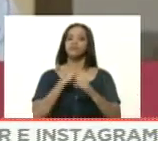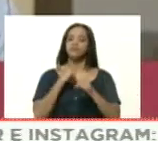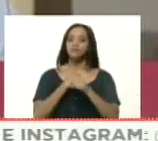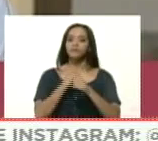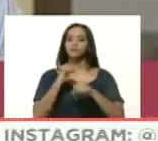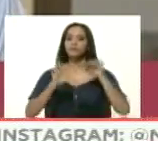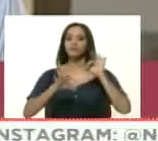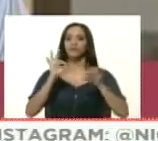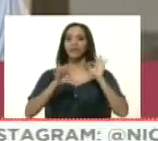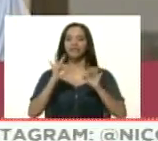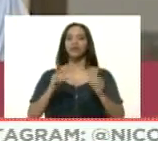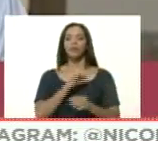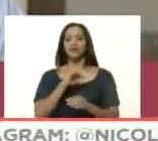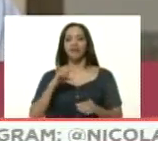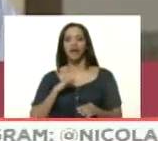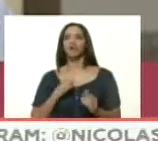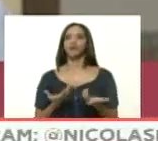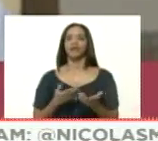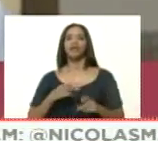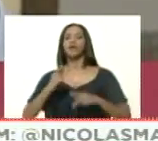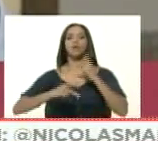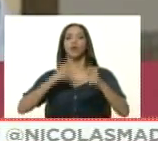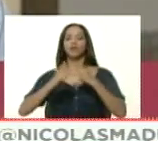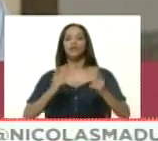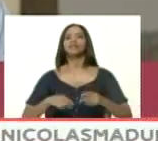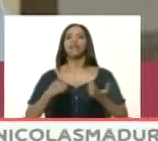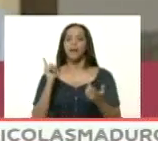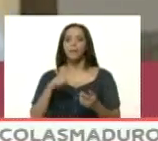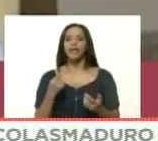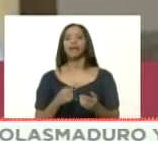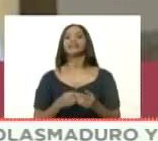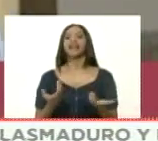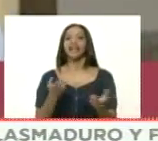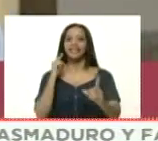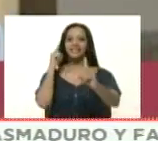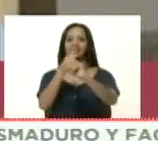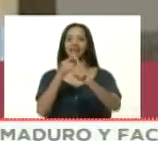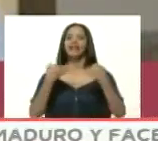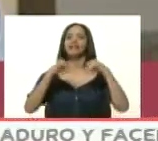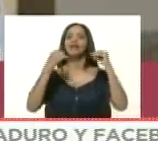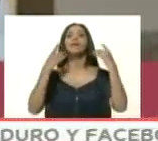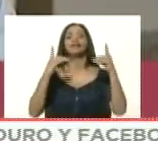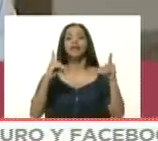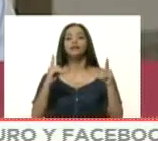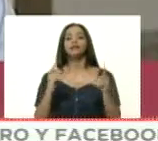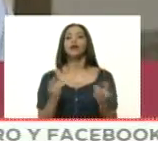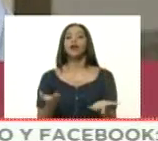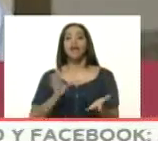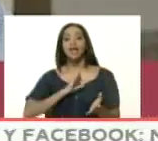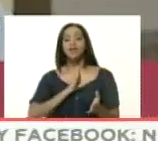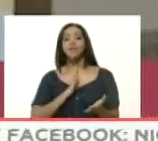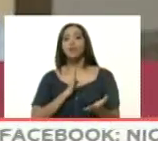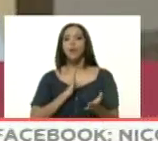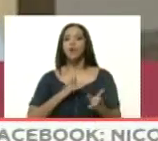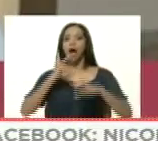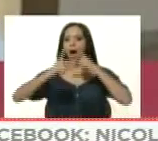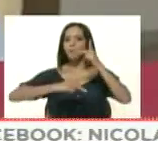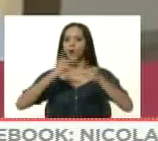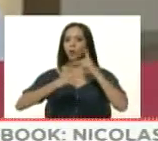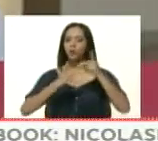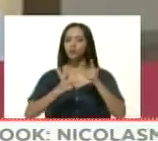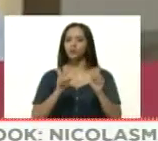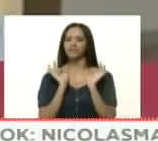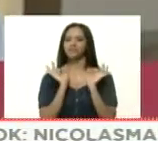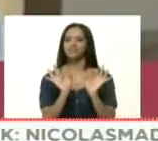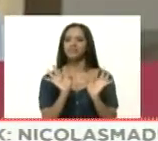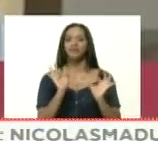privado que vamos a tratar de multiplicarlas también y de esa manera alcanzar la independencia en este rubro específico que es el maíz,